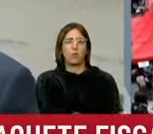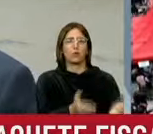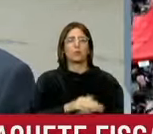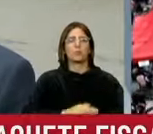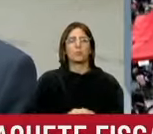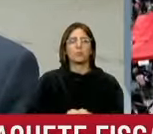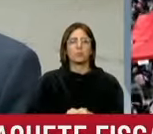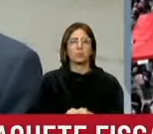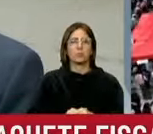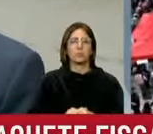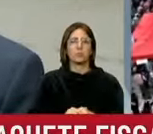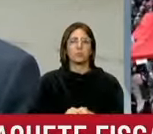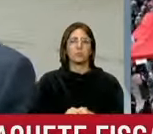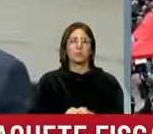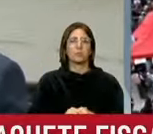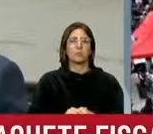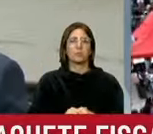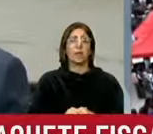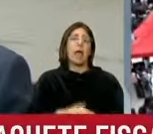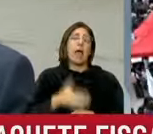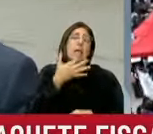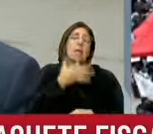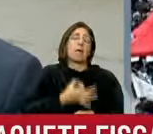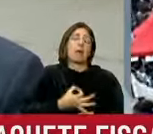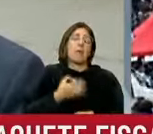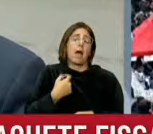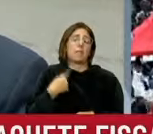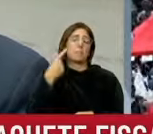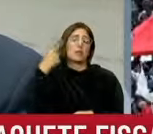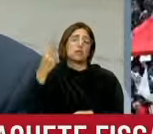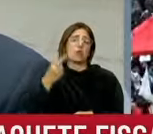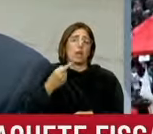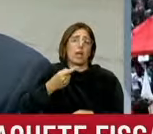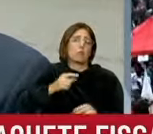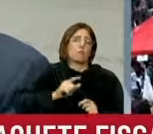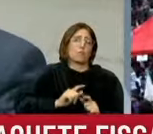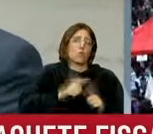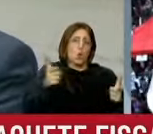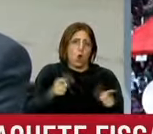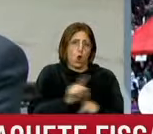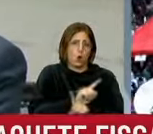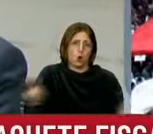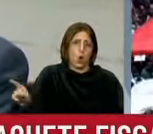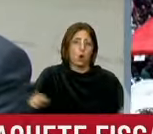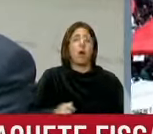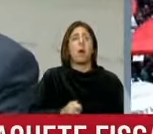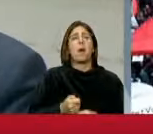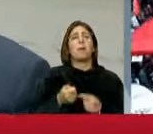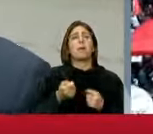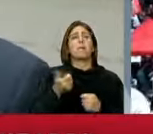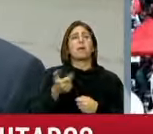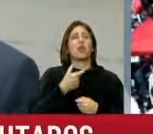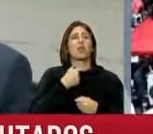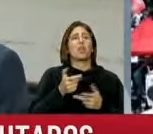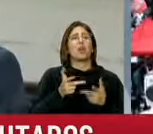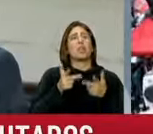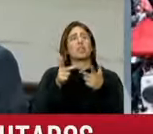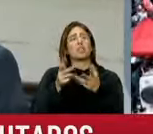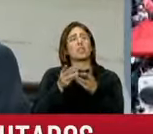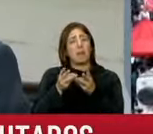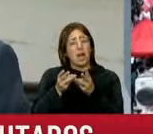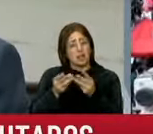¿Acá en este momento? No lo dudes. ¿Eh? Sí, no. Algún sector de Unión por la Patria, o todos, van a tratar de